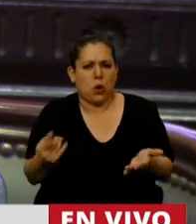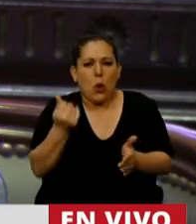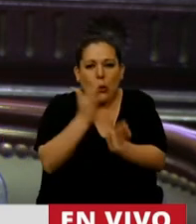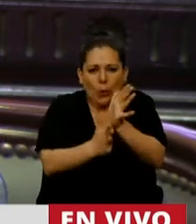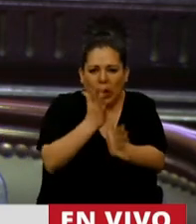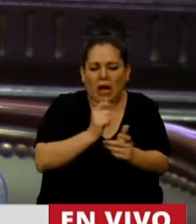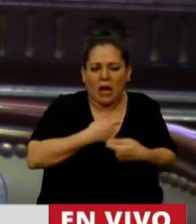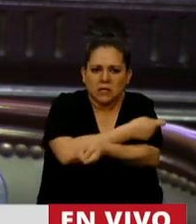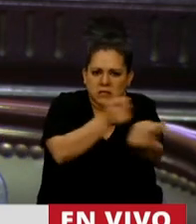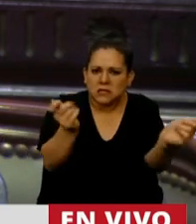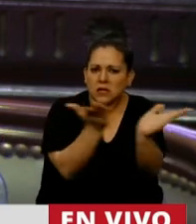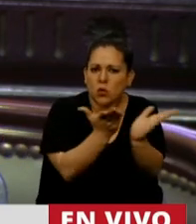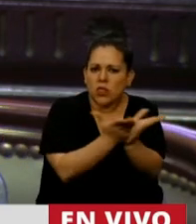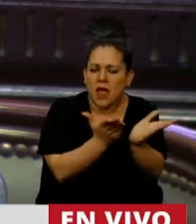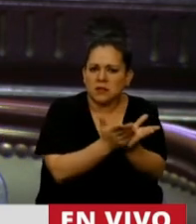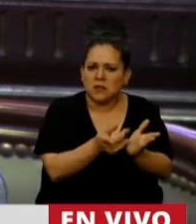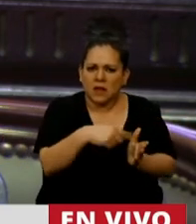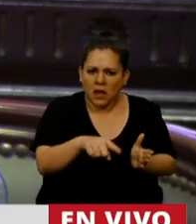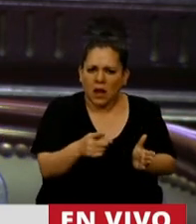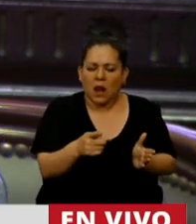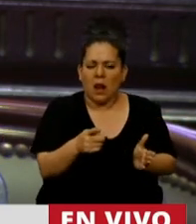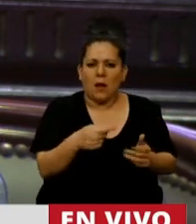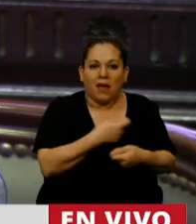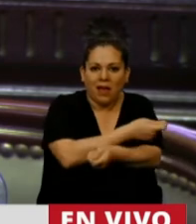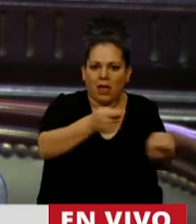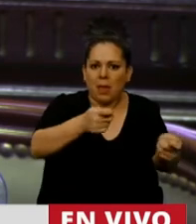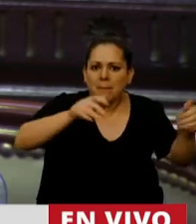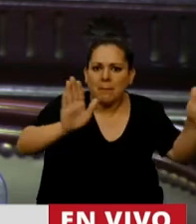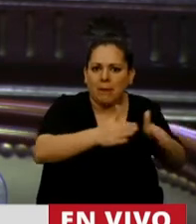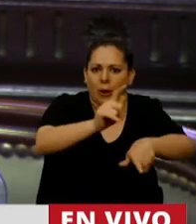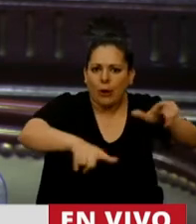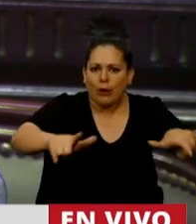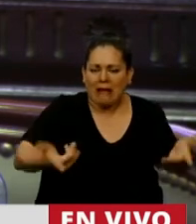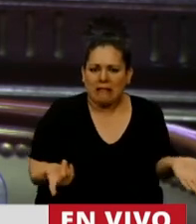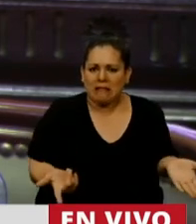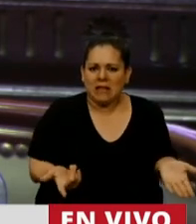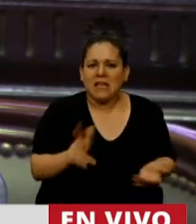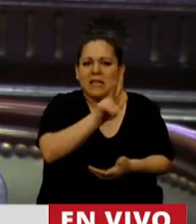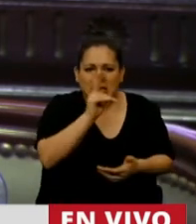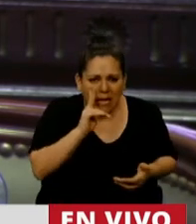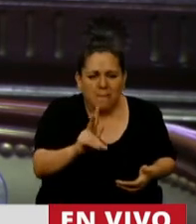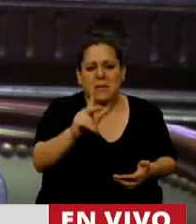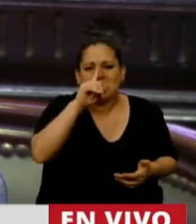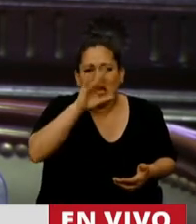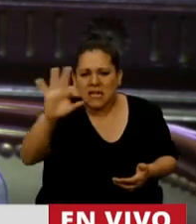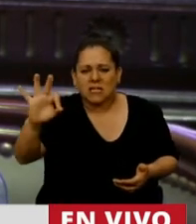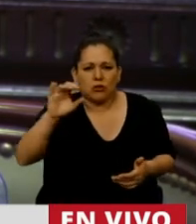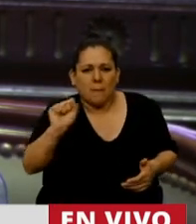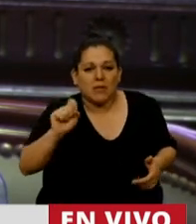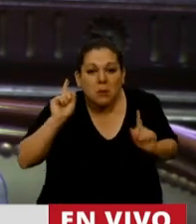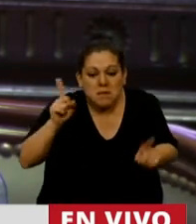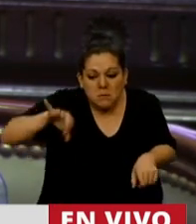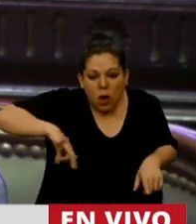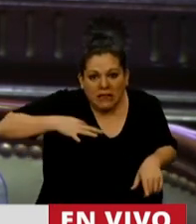monto, pero se duplica la cantidad de destinatarios, con lo cual nuestros pibes van a recibir los mismos 3.700 pesos que recibían en el